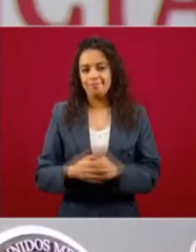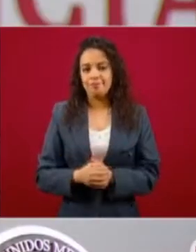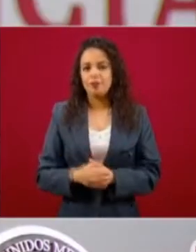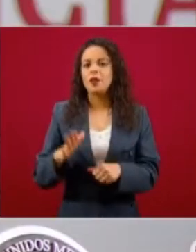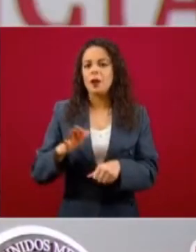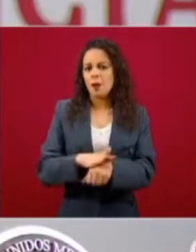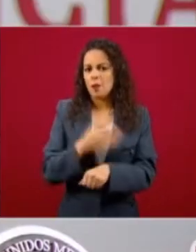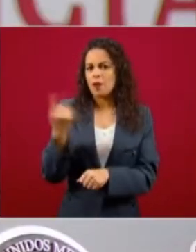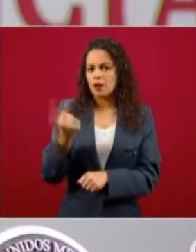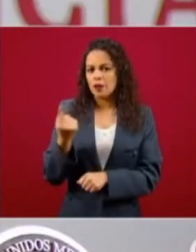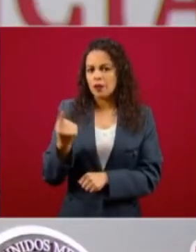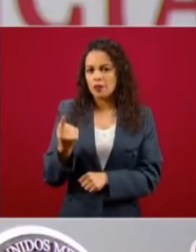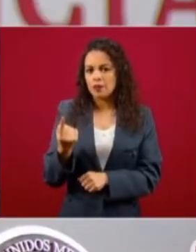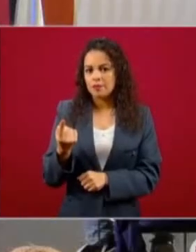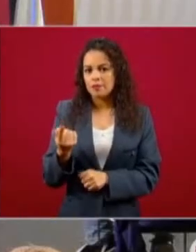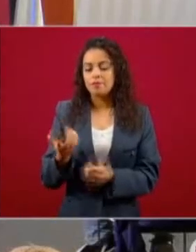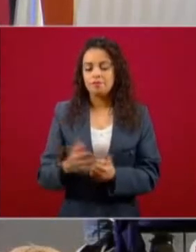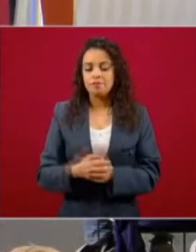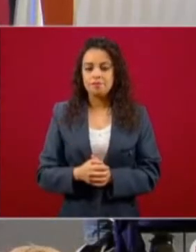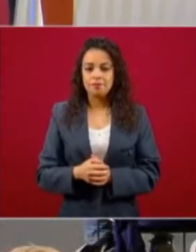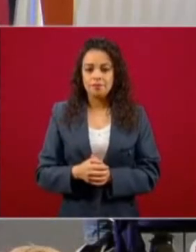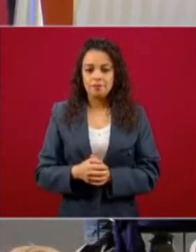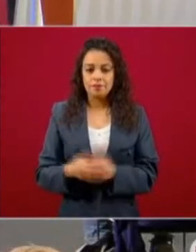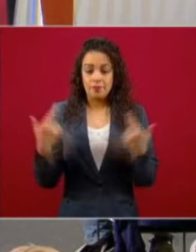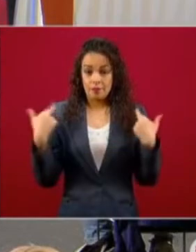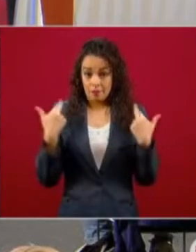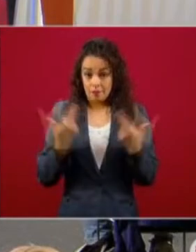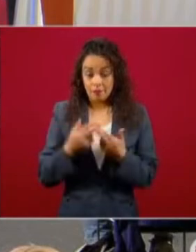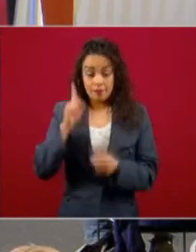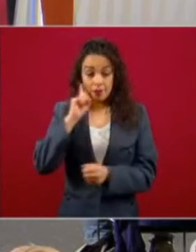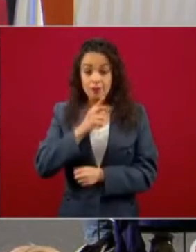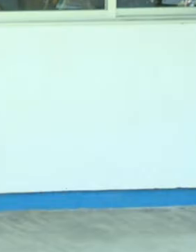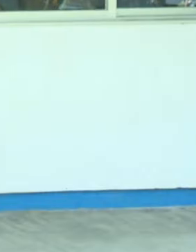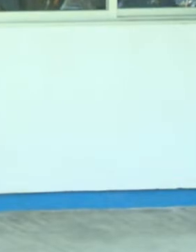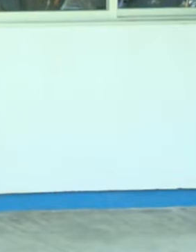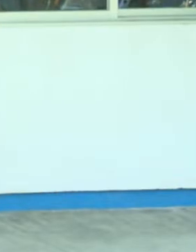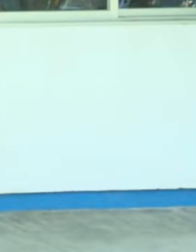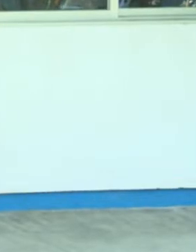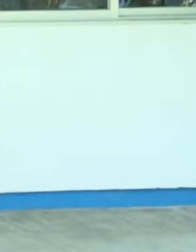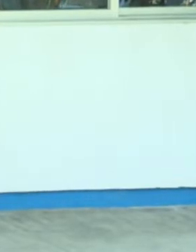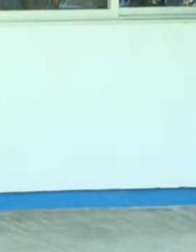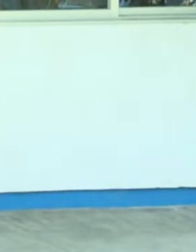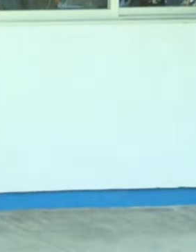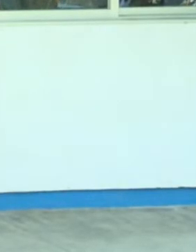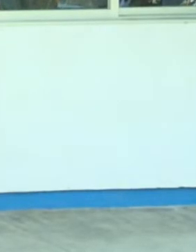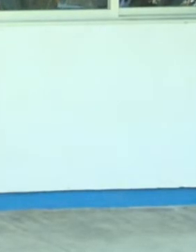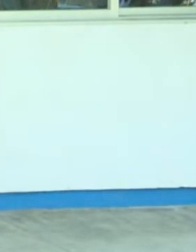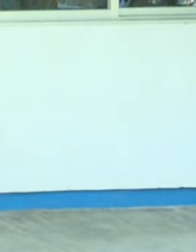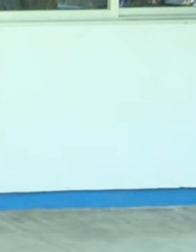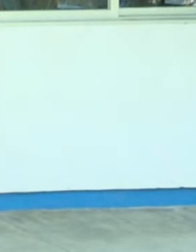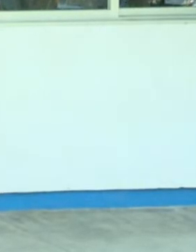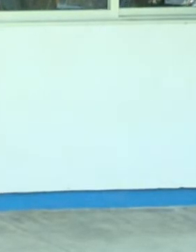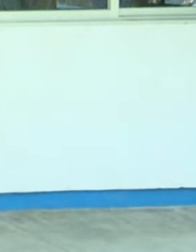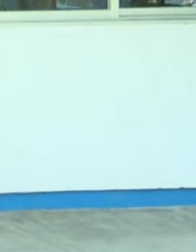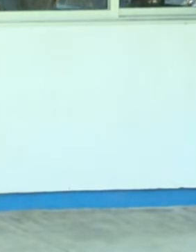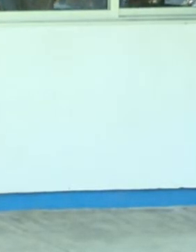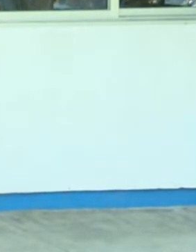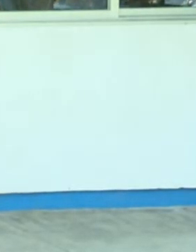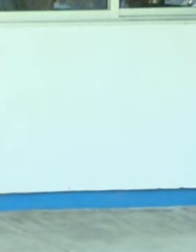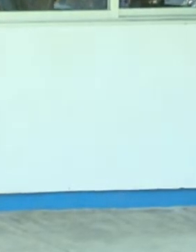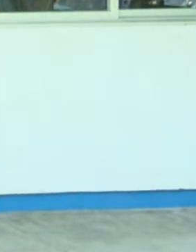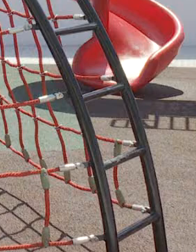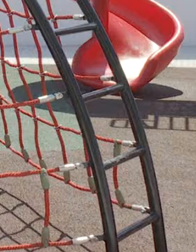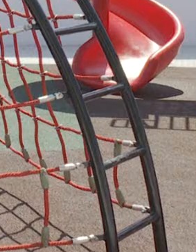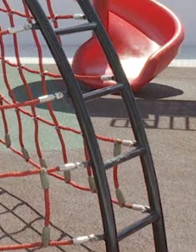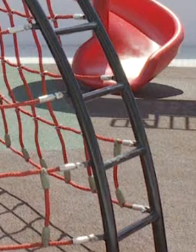se está viendo todo el sistema escolar con visión de todo el sistema añadió que mantiene en comunicación con los secretarios de educación de